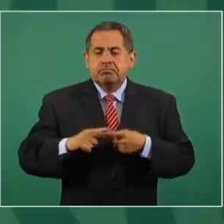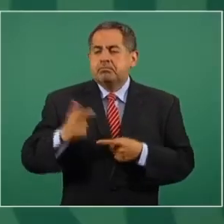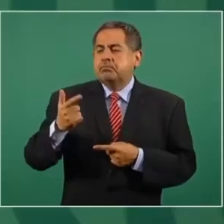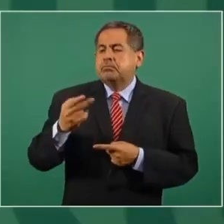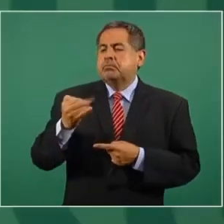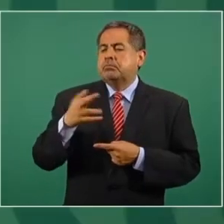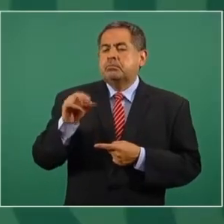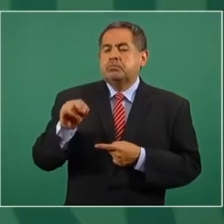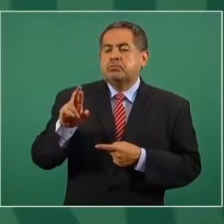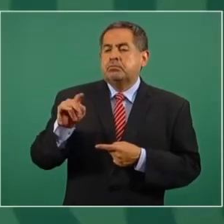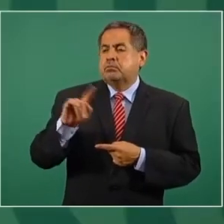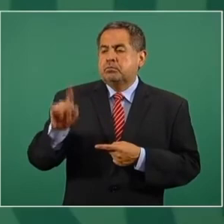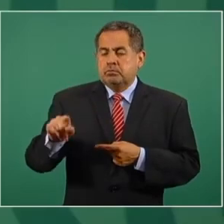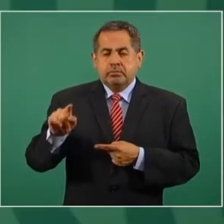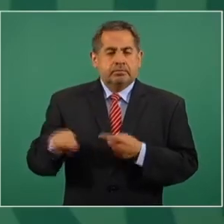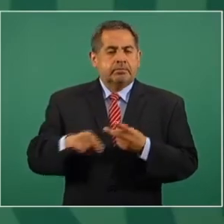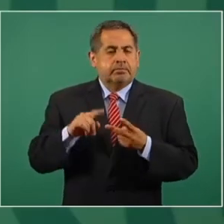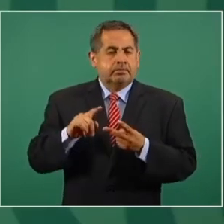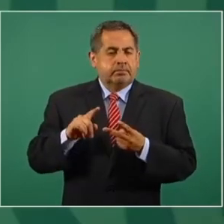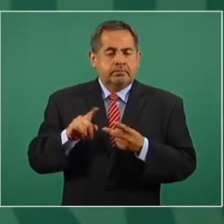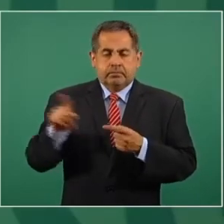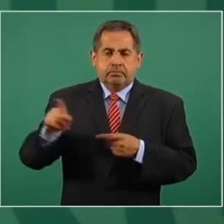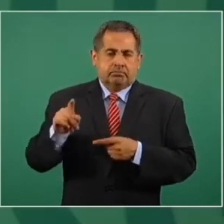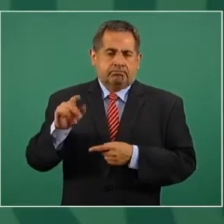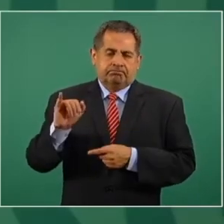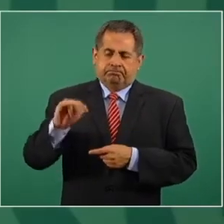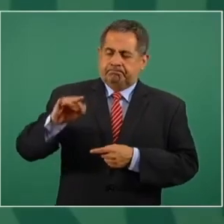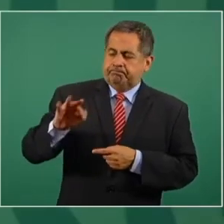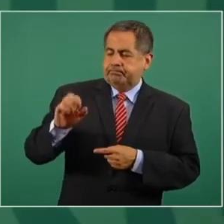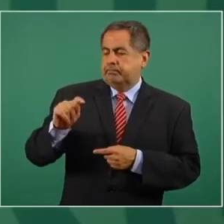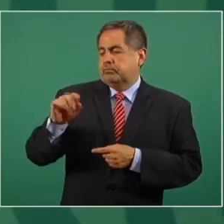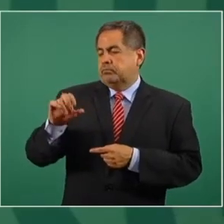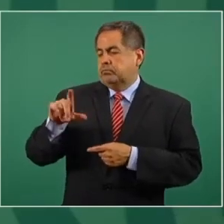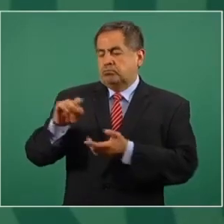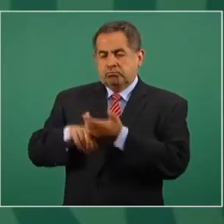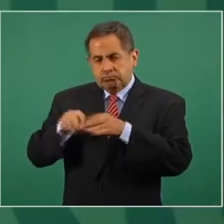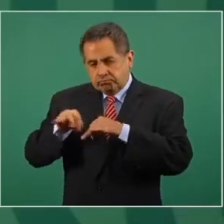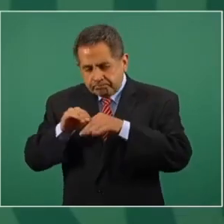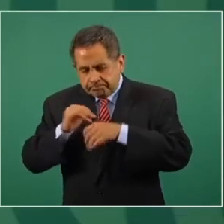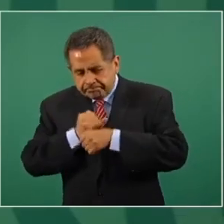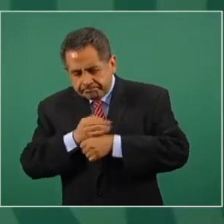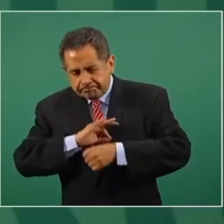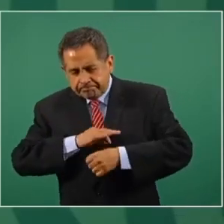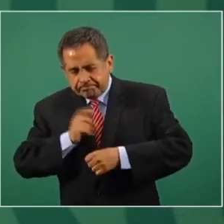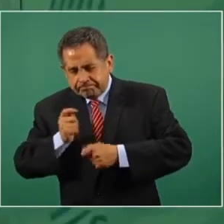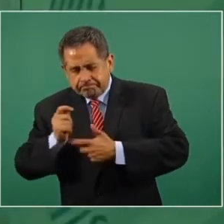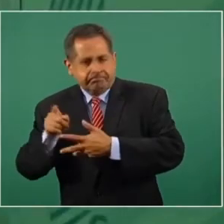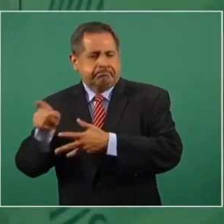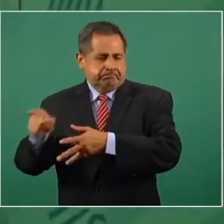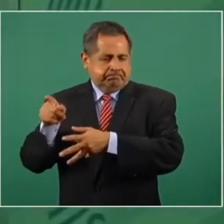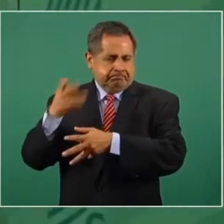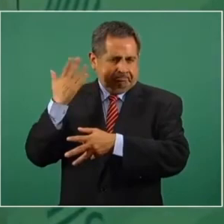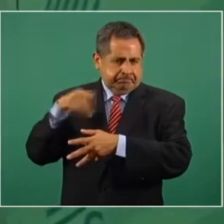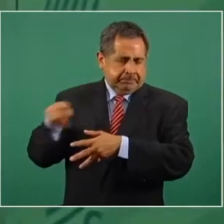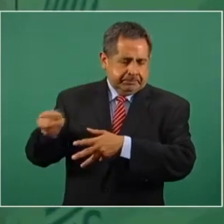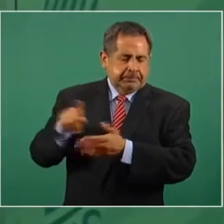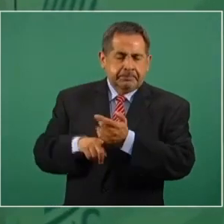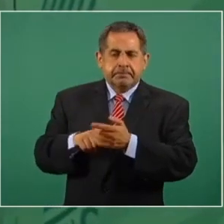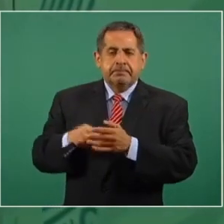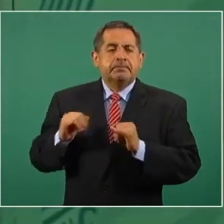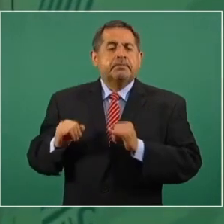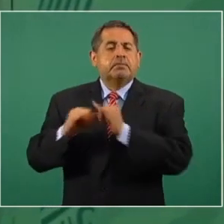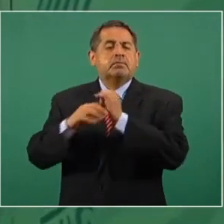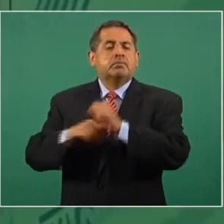Ruiz Palacios, que es infectólogo del Instituto Nacional de Ciencias Médicas